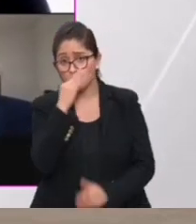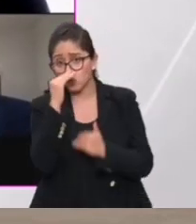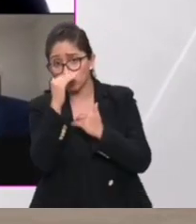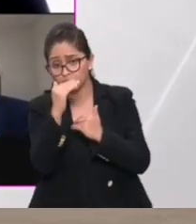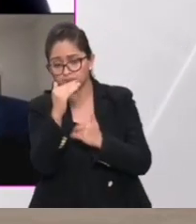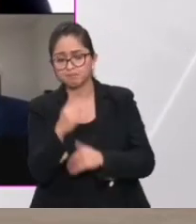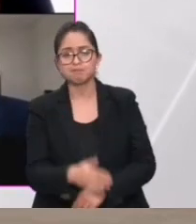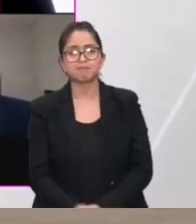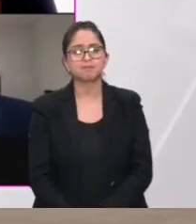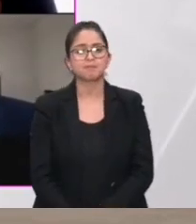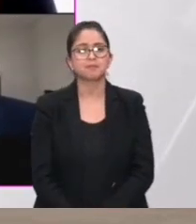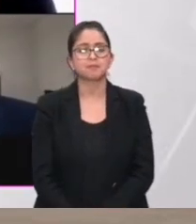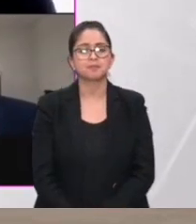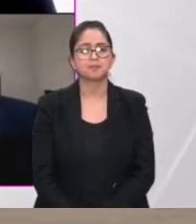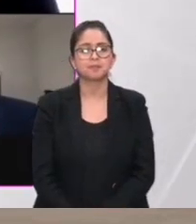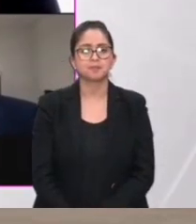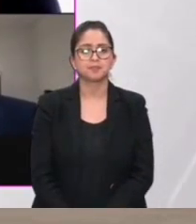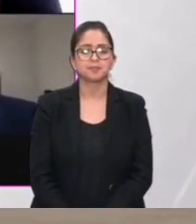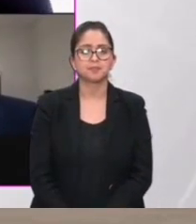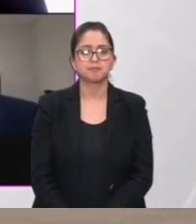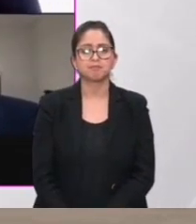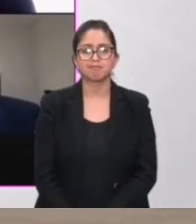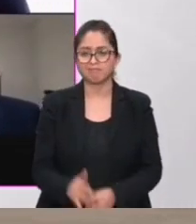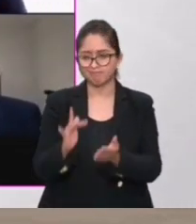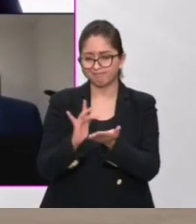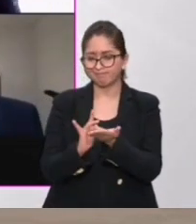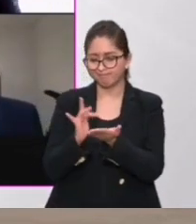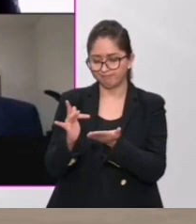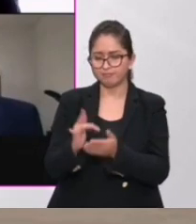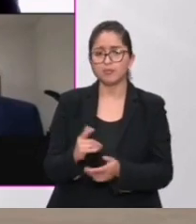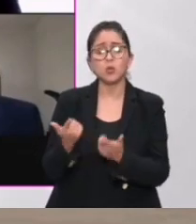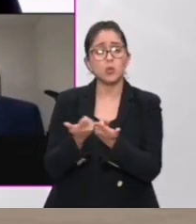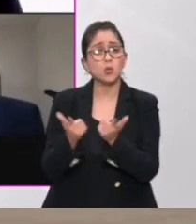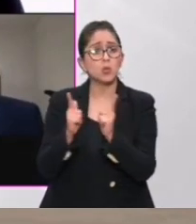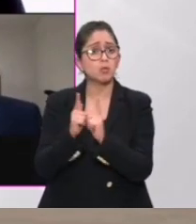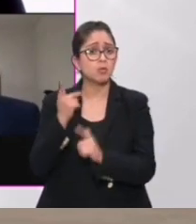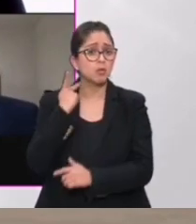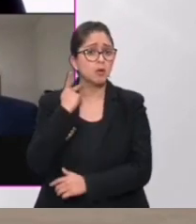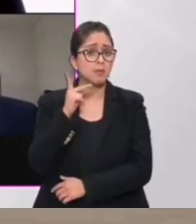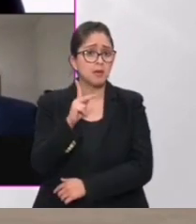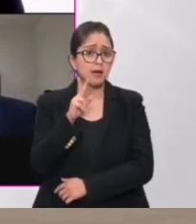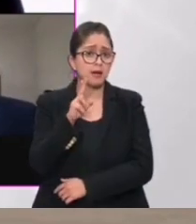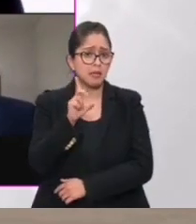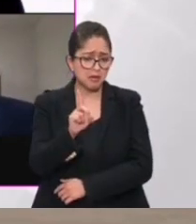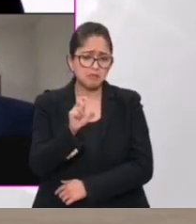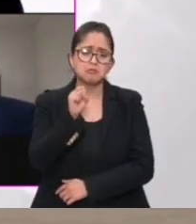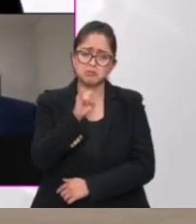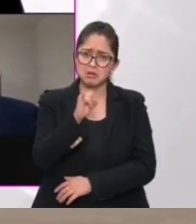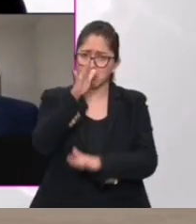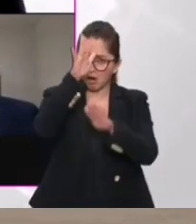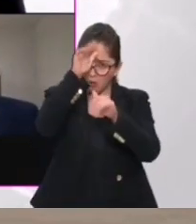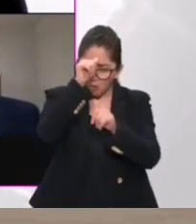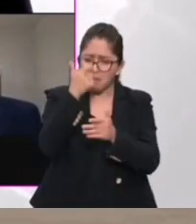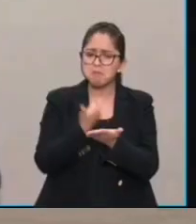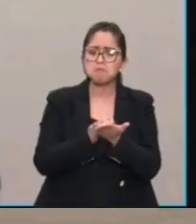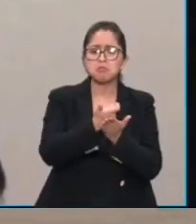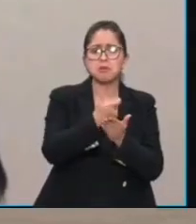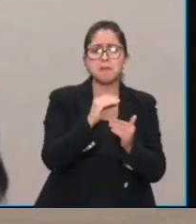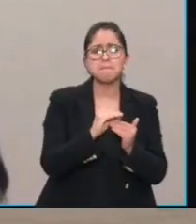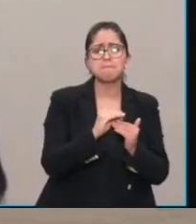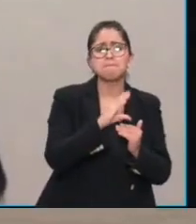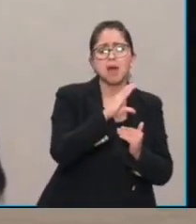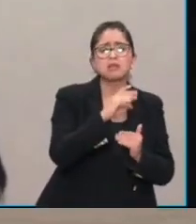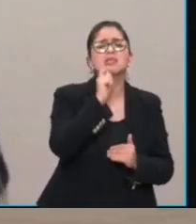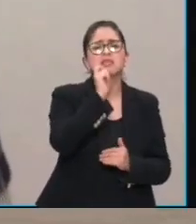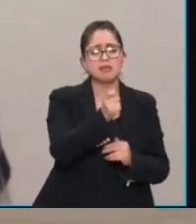Es un minuto, Andrea. Gracias. Quisiera mencionar que el PRD está comprometido en aumentar un mayor presupuesto para el tema del